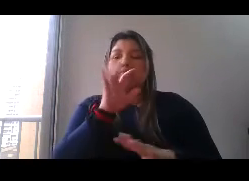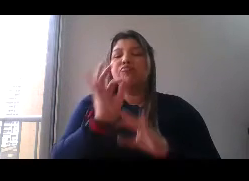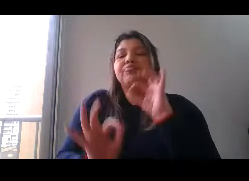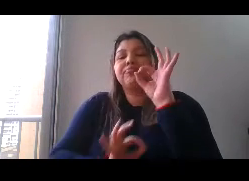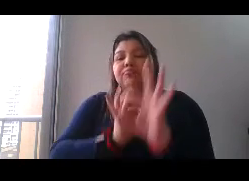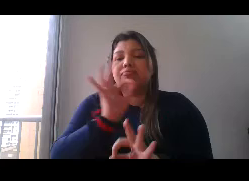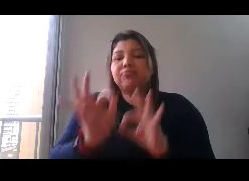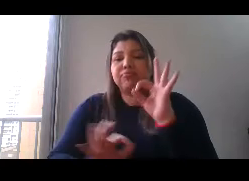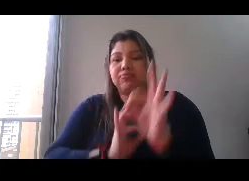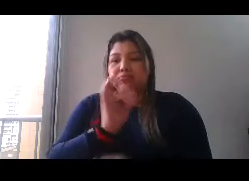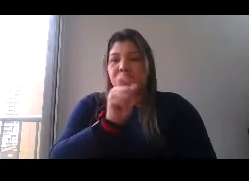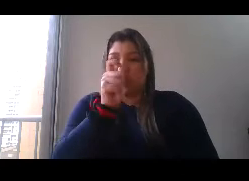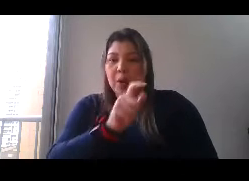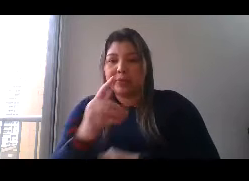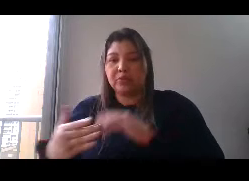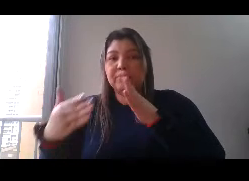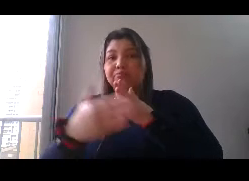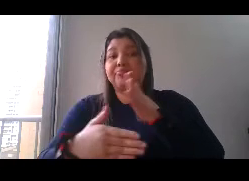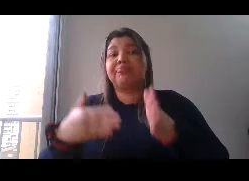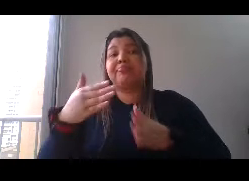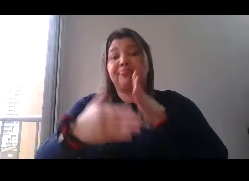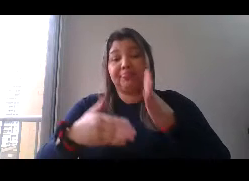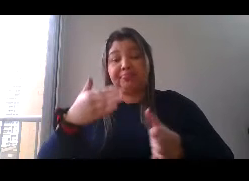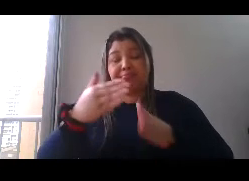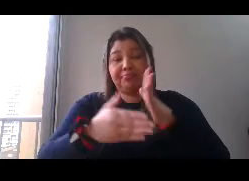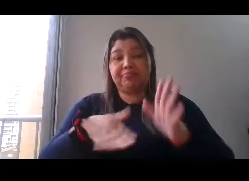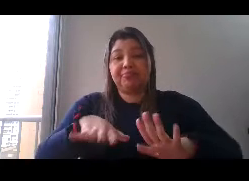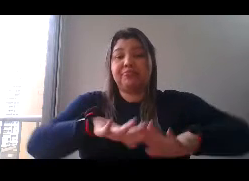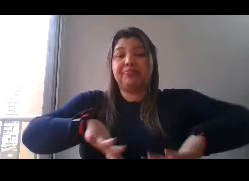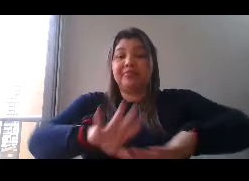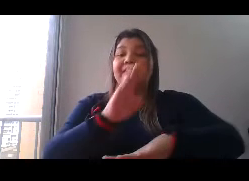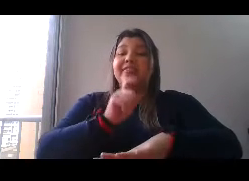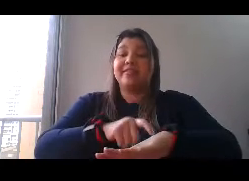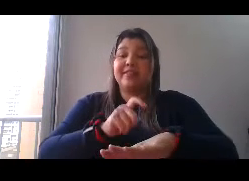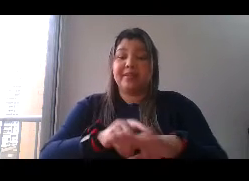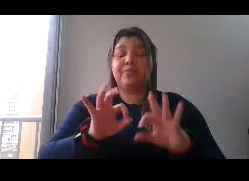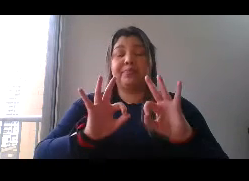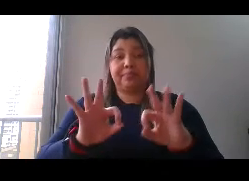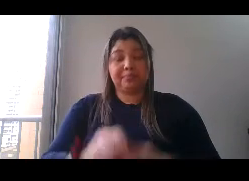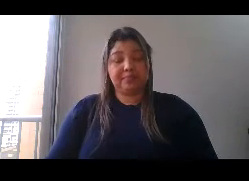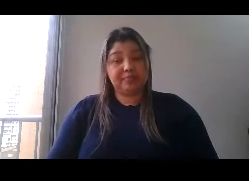asistencial disponible en un momento determinado. Yo